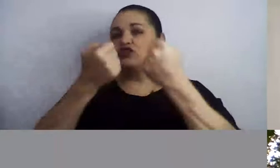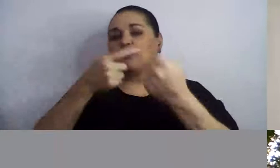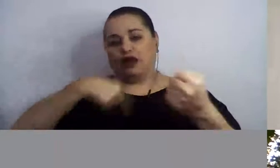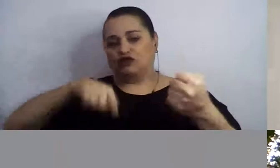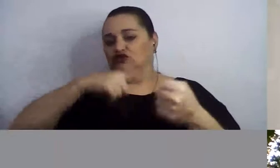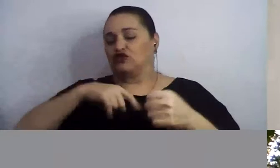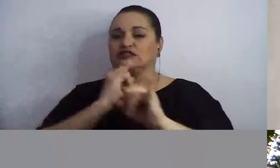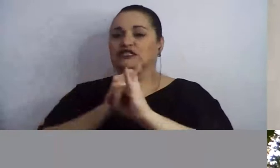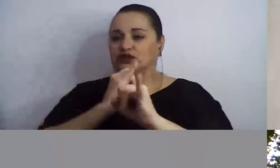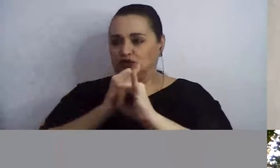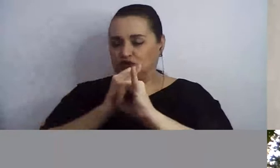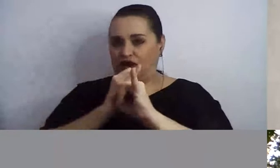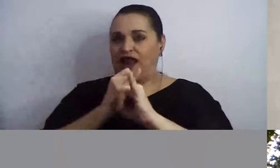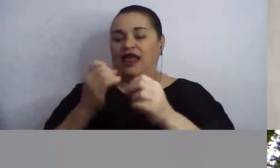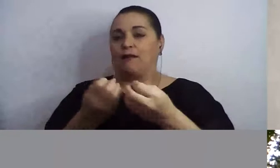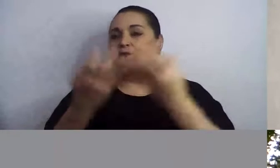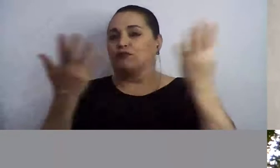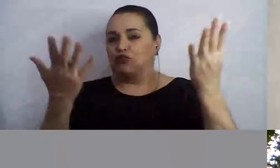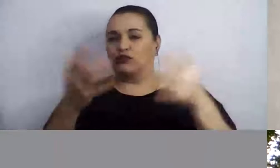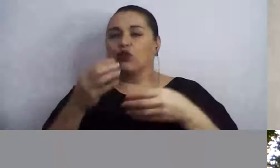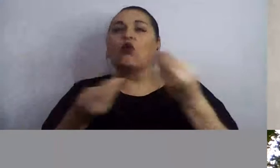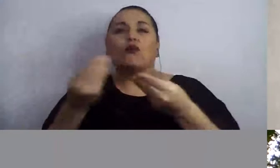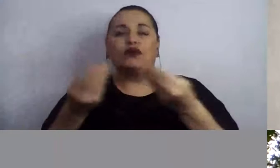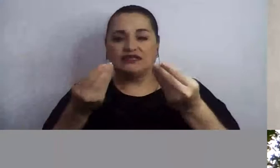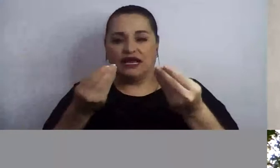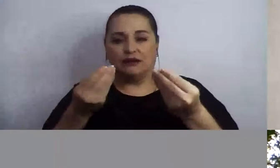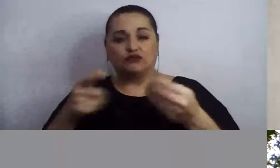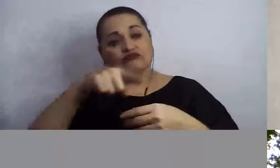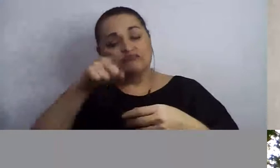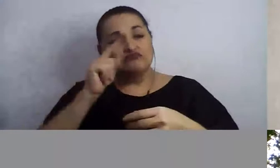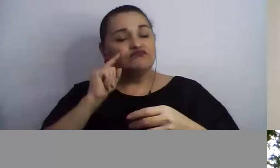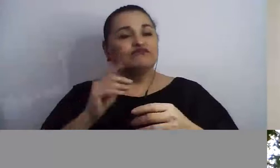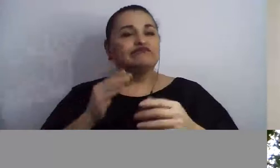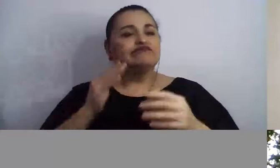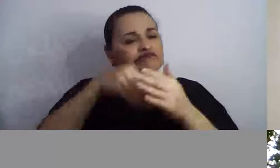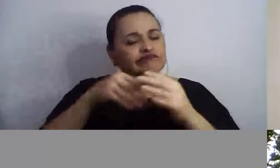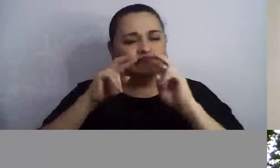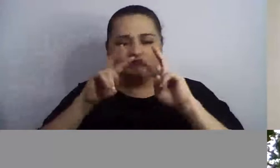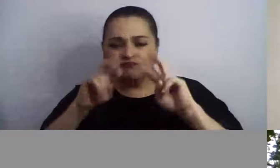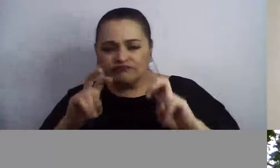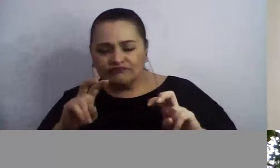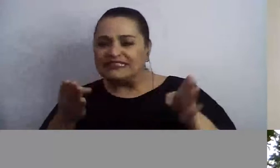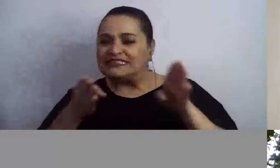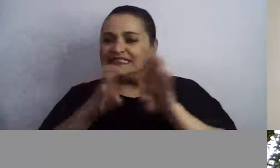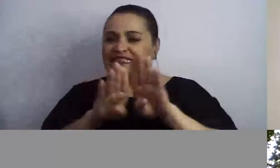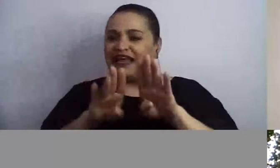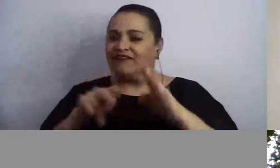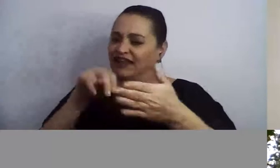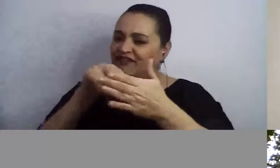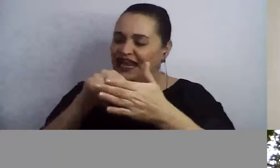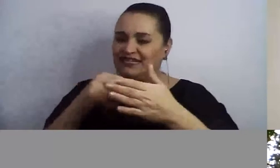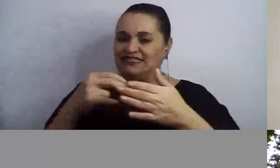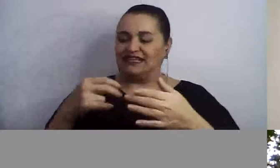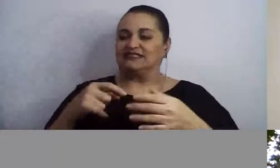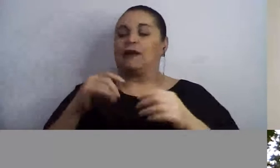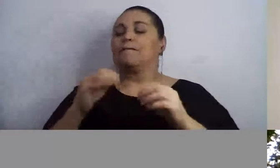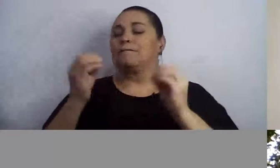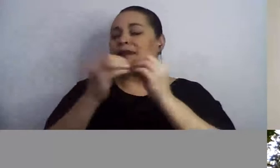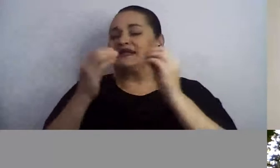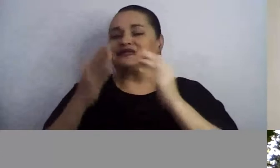institucionalidad pública de cómo hacemos para que las intervenciones cada vez más sean hacia el cierre de brechas más que acceso a servicios